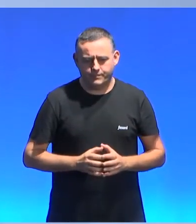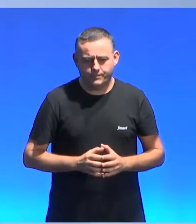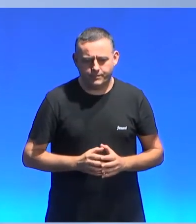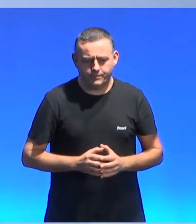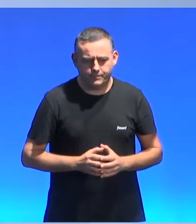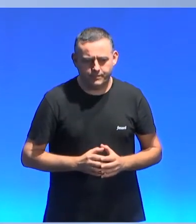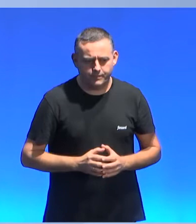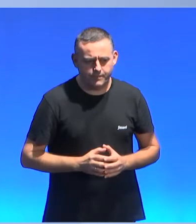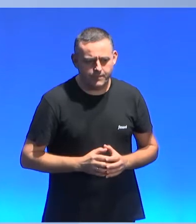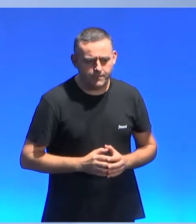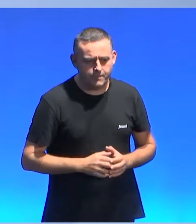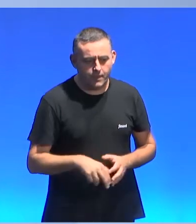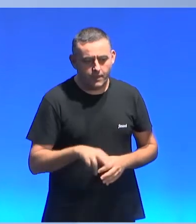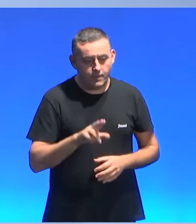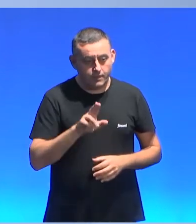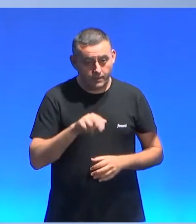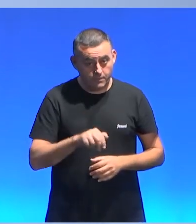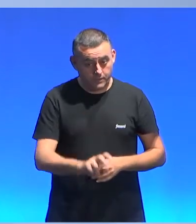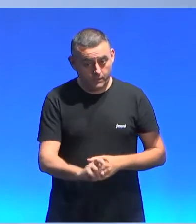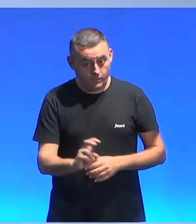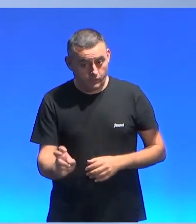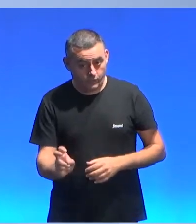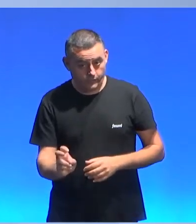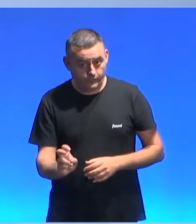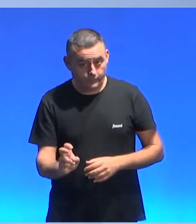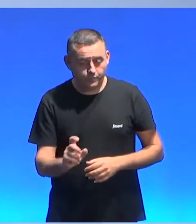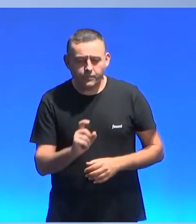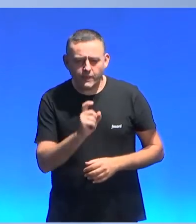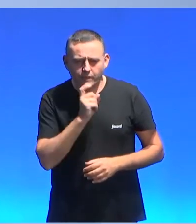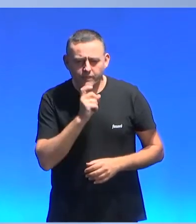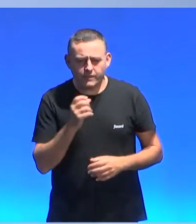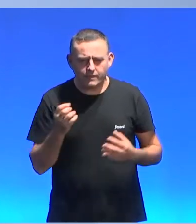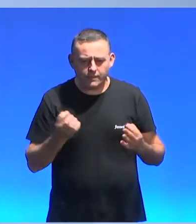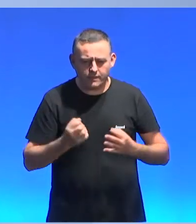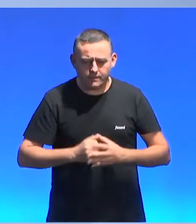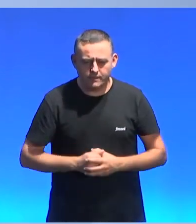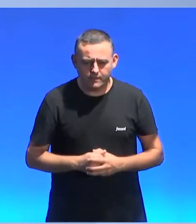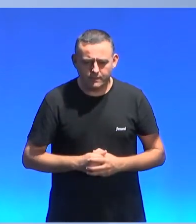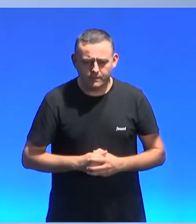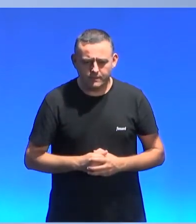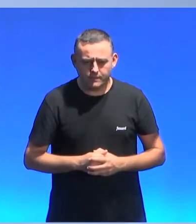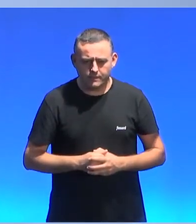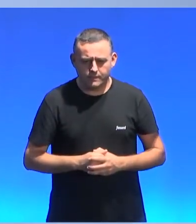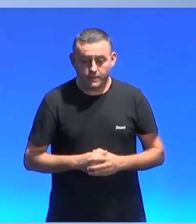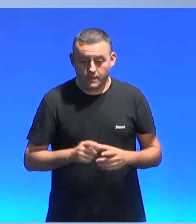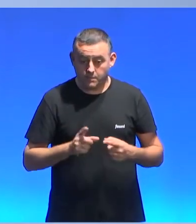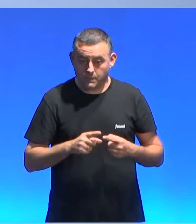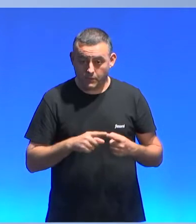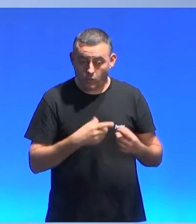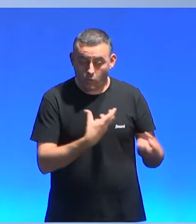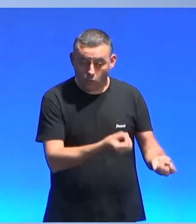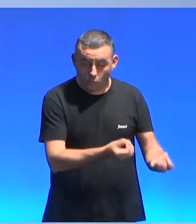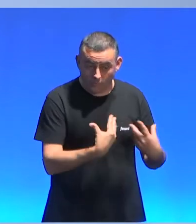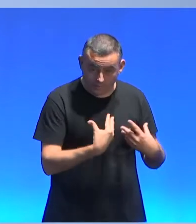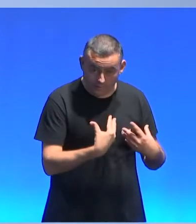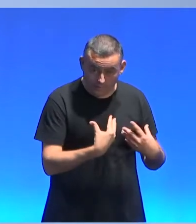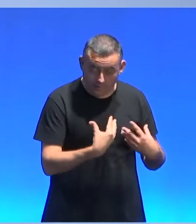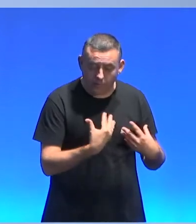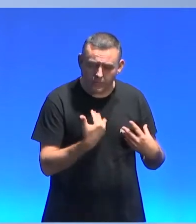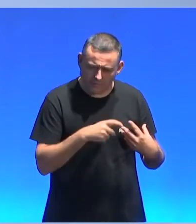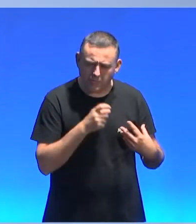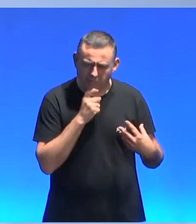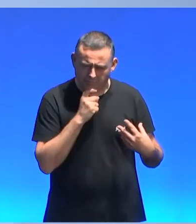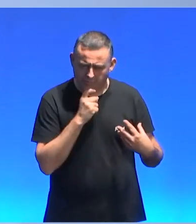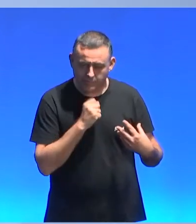Hay un segundo nivel de dificultad, que es hacer lo que los niños proponen. Esto, por ejemplo, es un elemento,